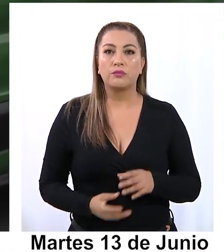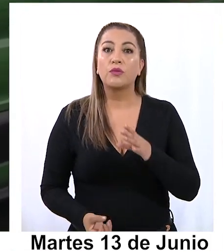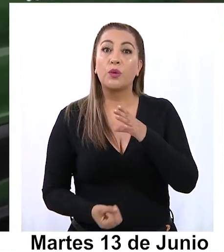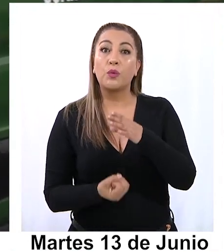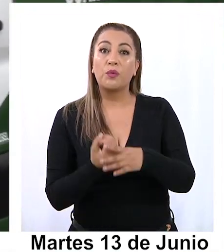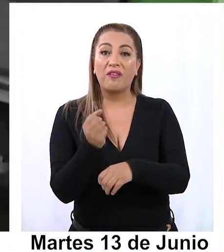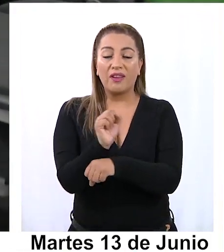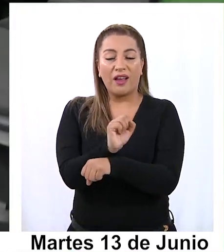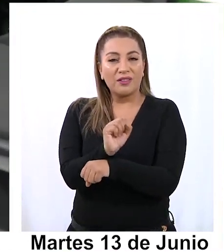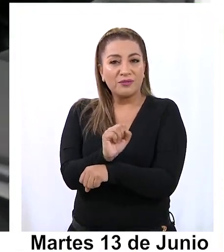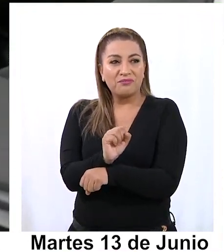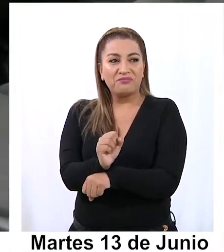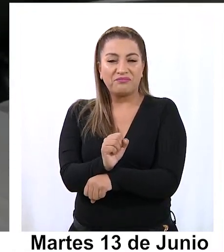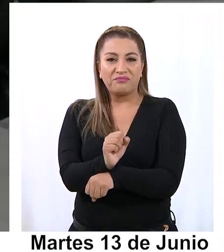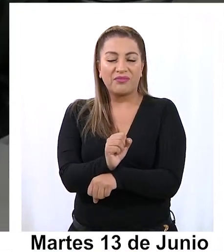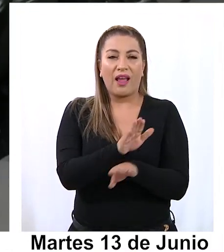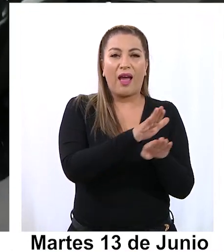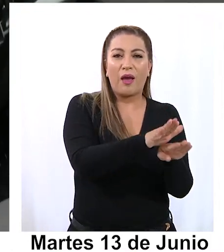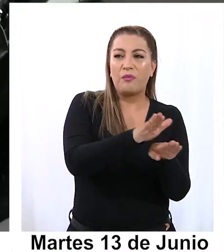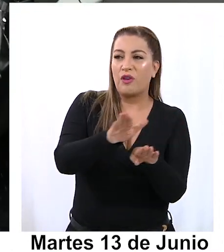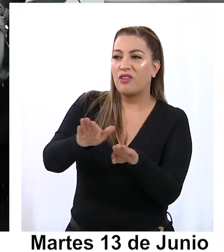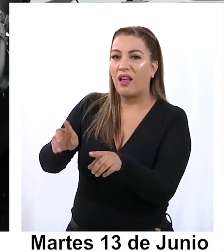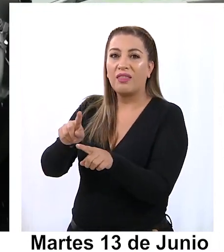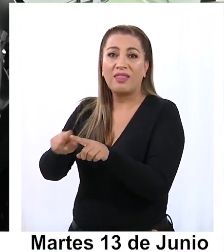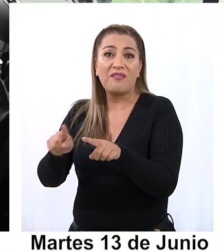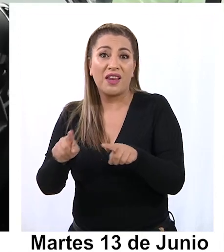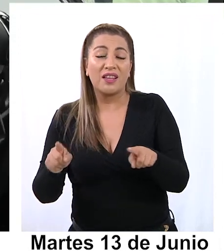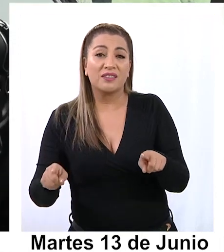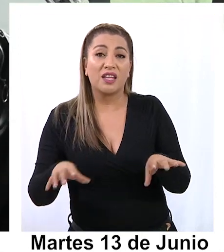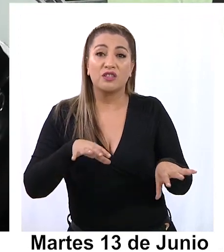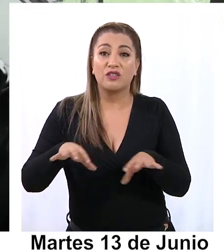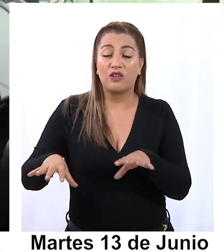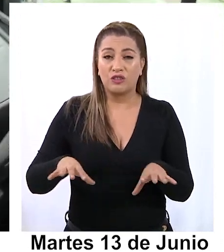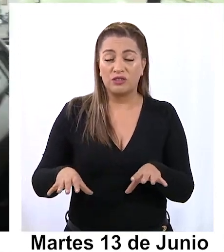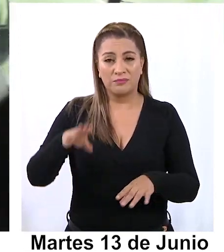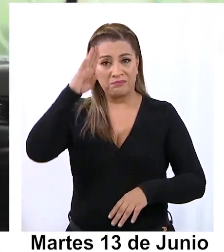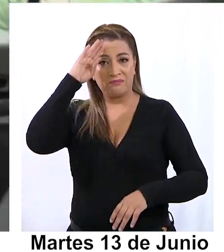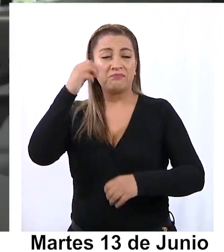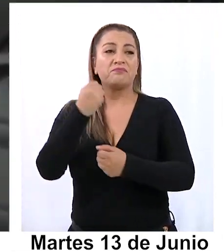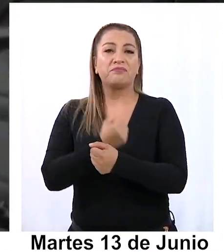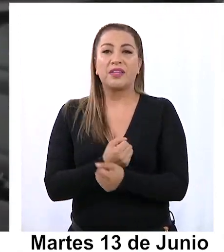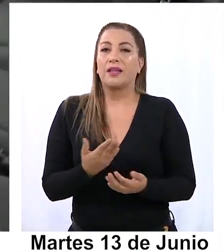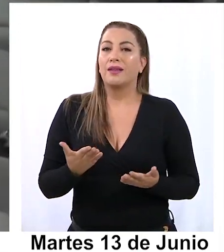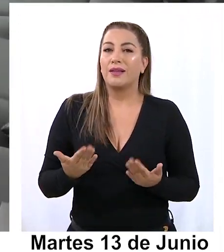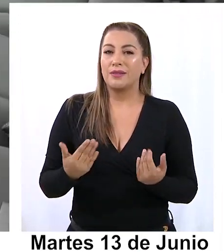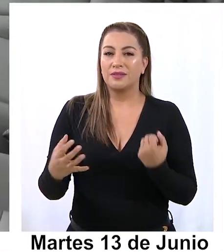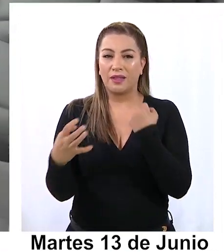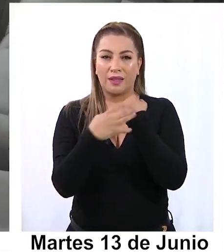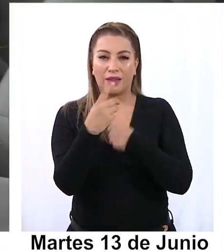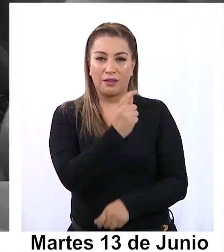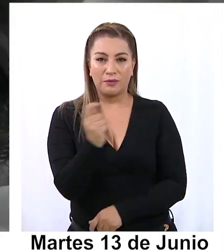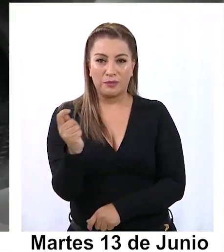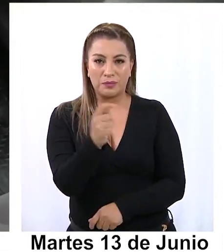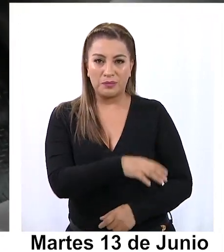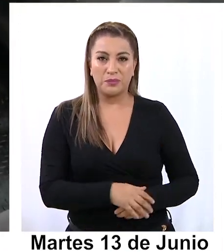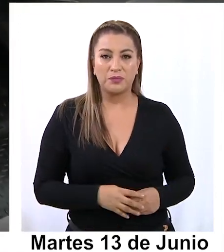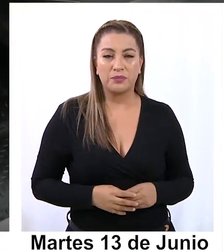nuevos vehículos cubrirán distintas necesidades de la policía uniformada en la región.